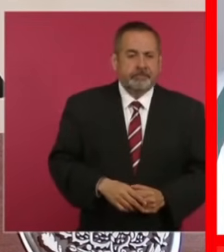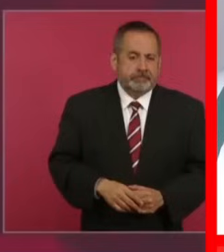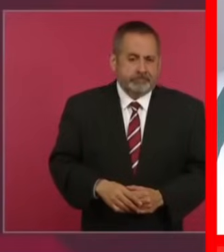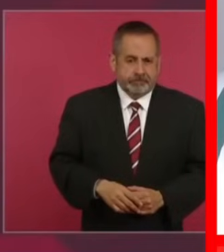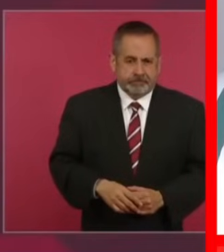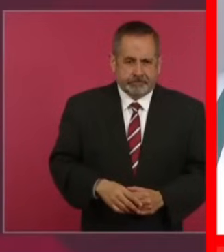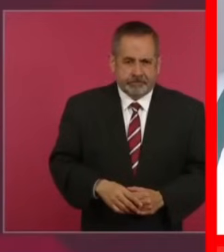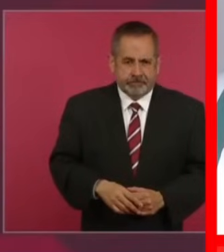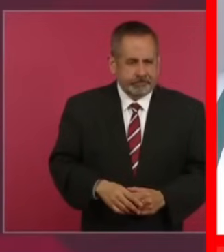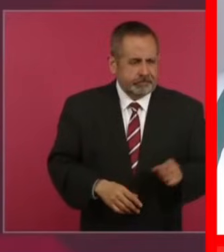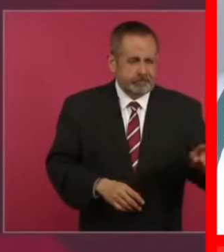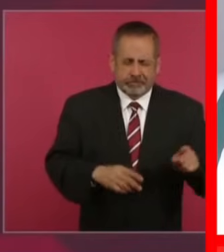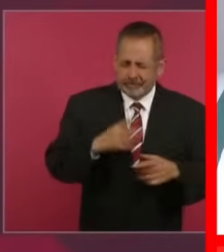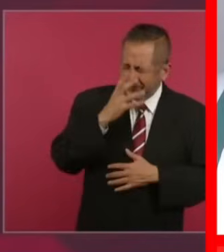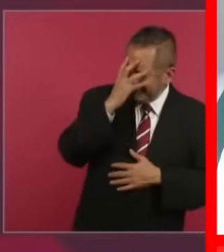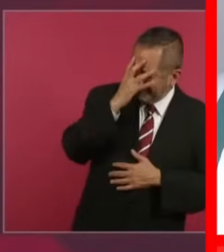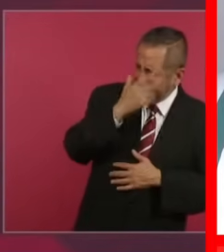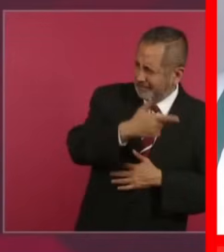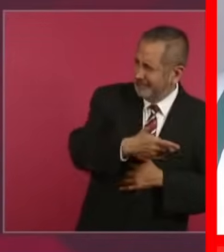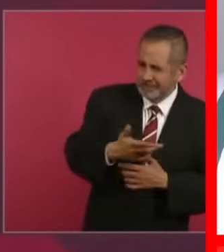le debería dar